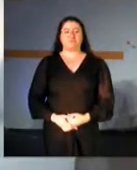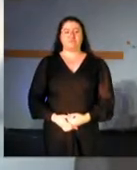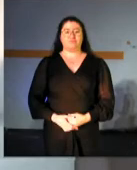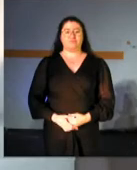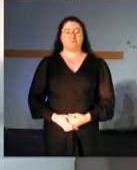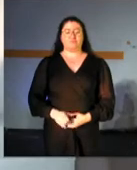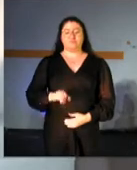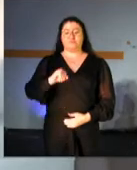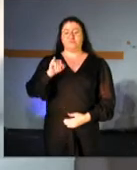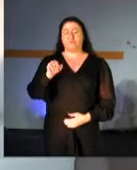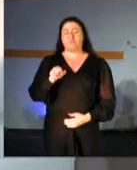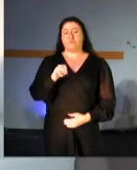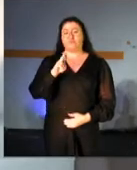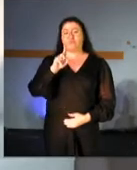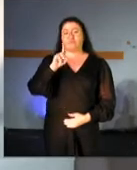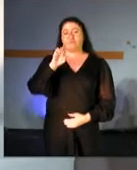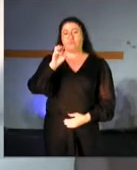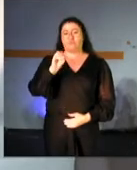Julio, ¿querrías